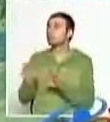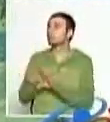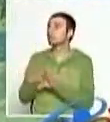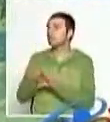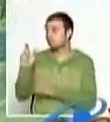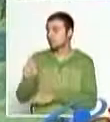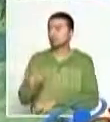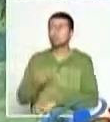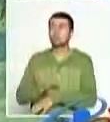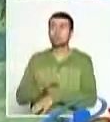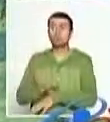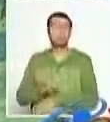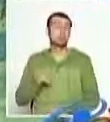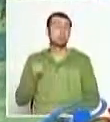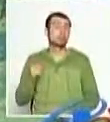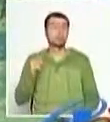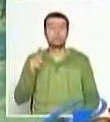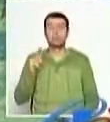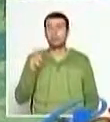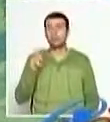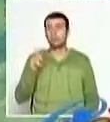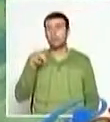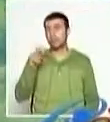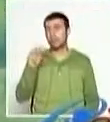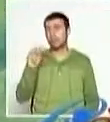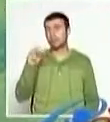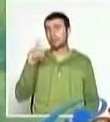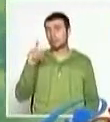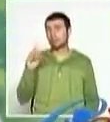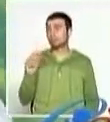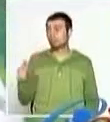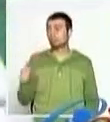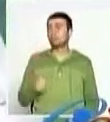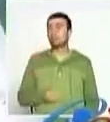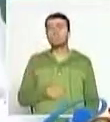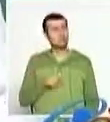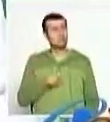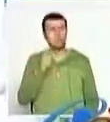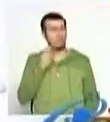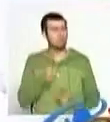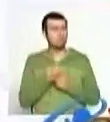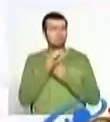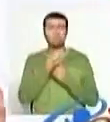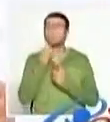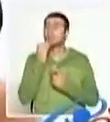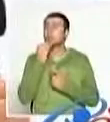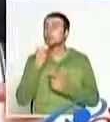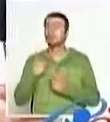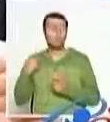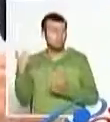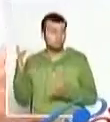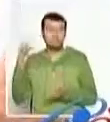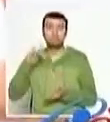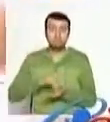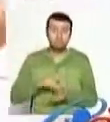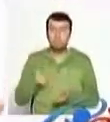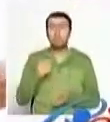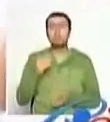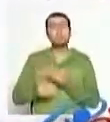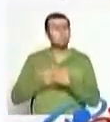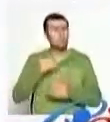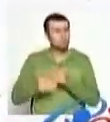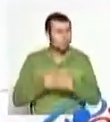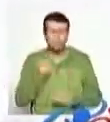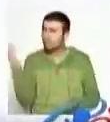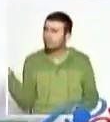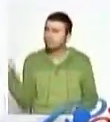Hablemos de esa parte intestinal. Bueno, doctor Rojas, es que hay algo fundamental y es que para cuando yo ingreso en este proceso, lo primero que